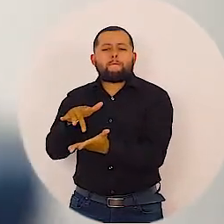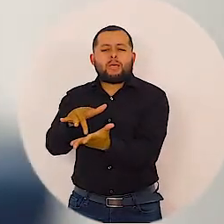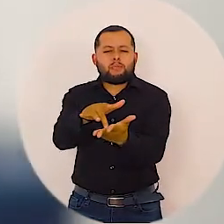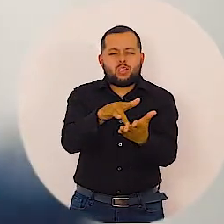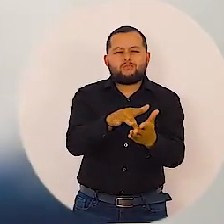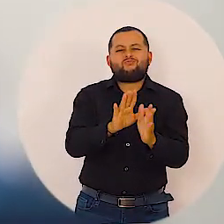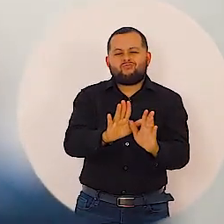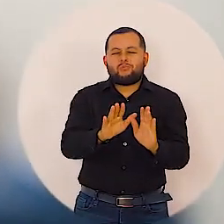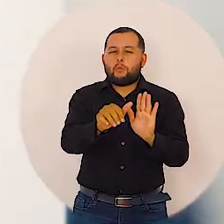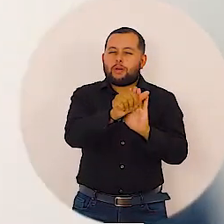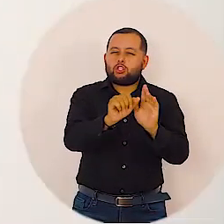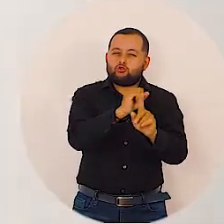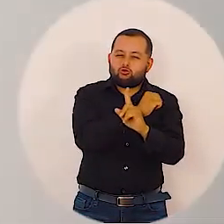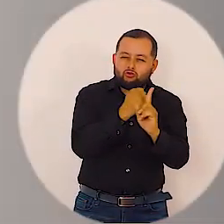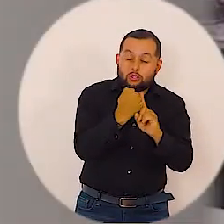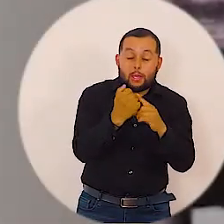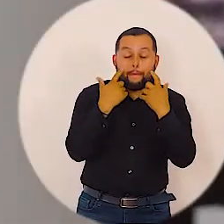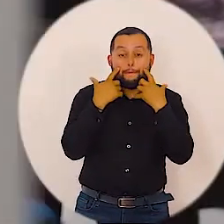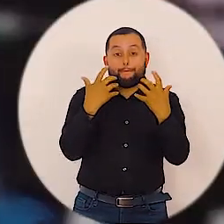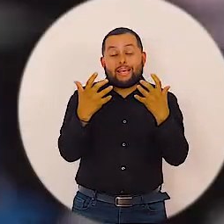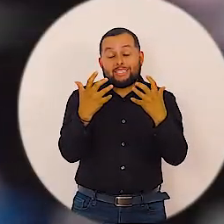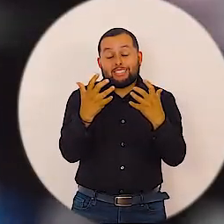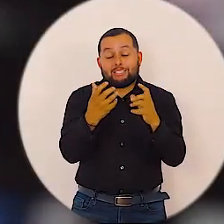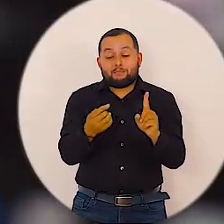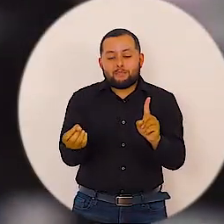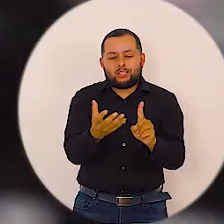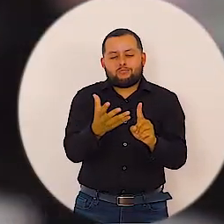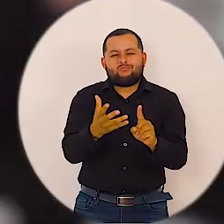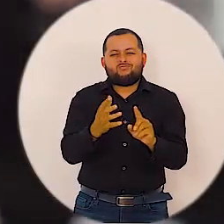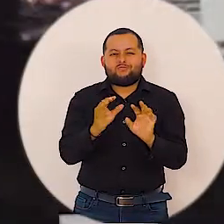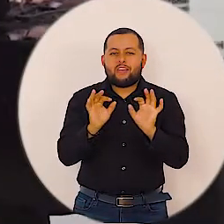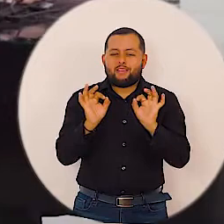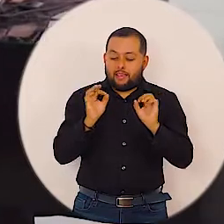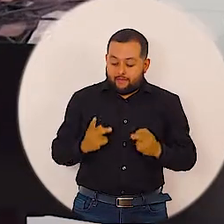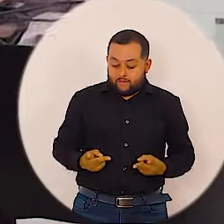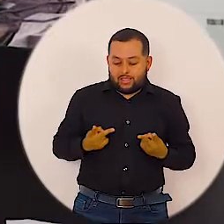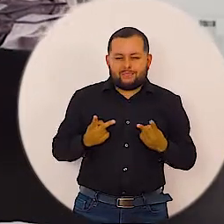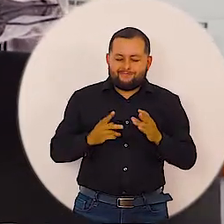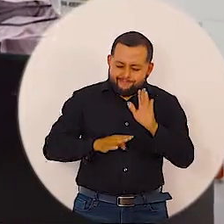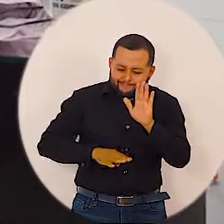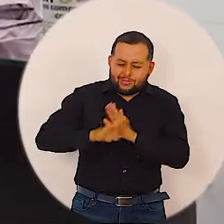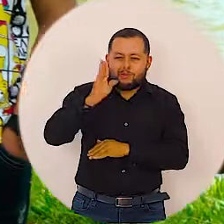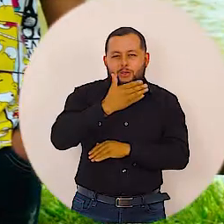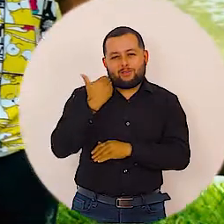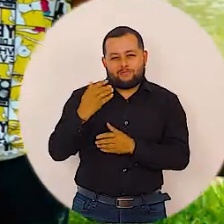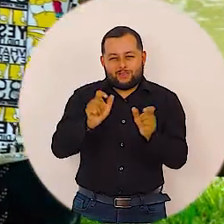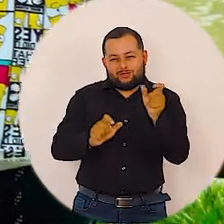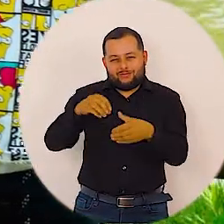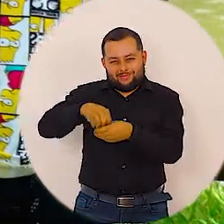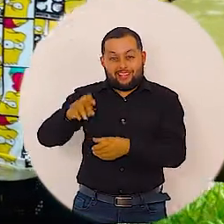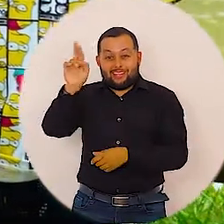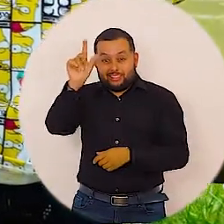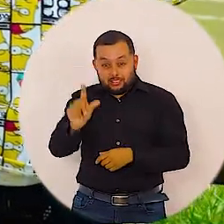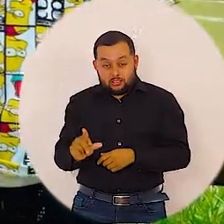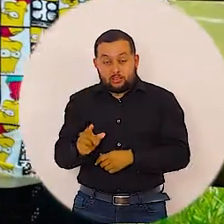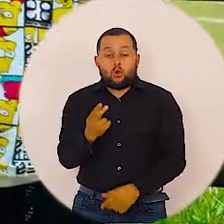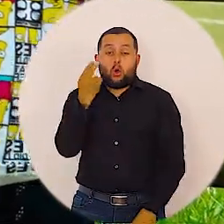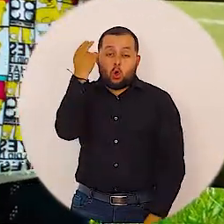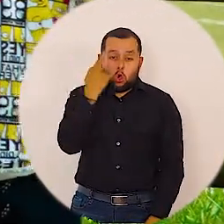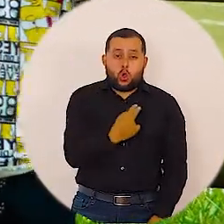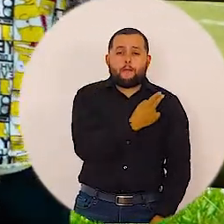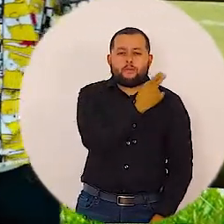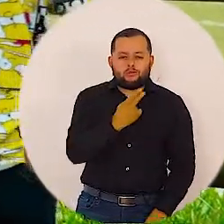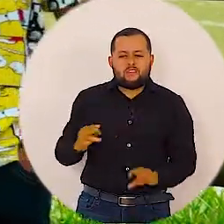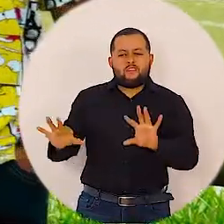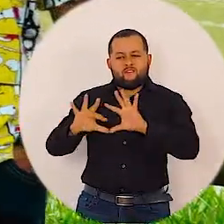programas sociales de alto impacto para mejorar la calidad de vida de los risaraldenses. Estamos comprometidos con